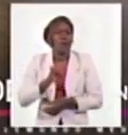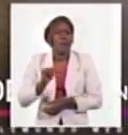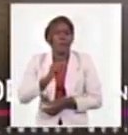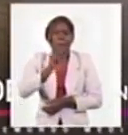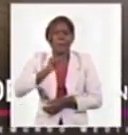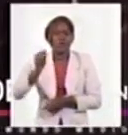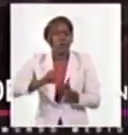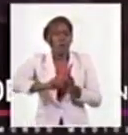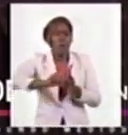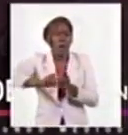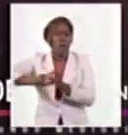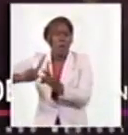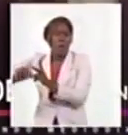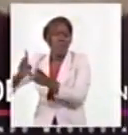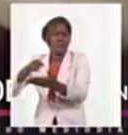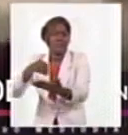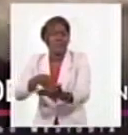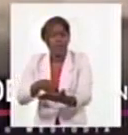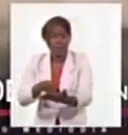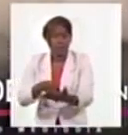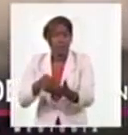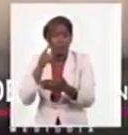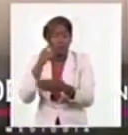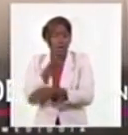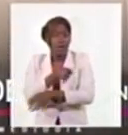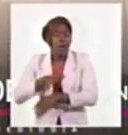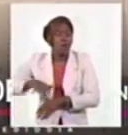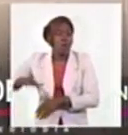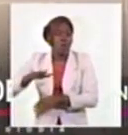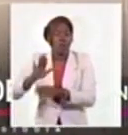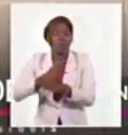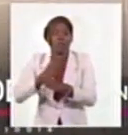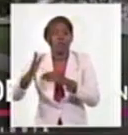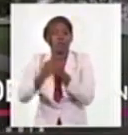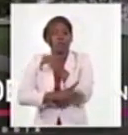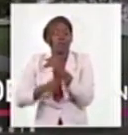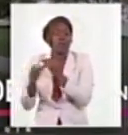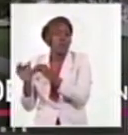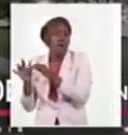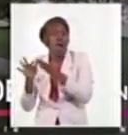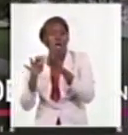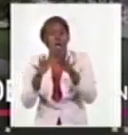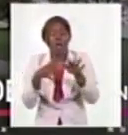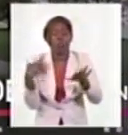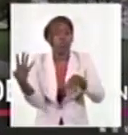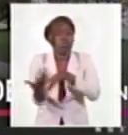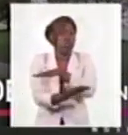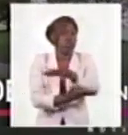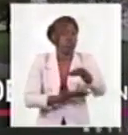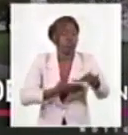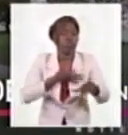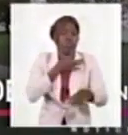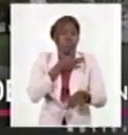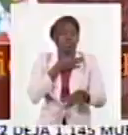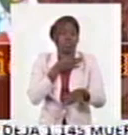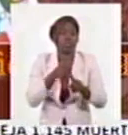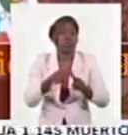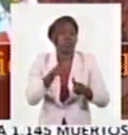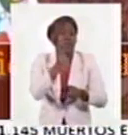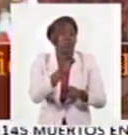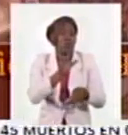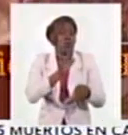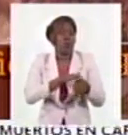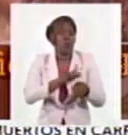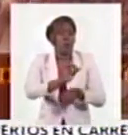además levanta una ofensiva que para muchos ha sido bastante inesperada con el tema de la inmigración. No